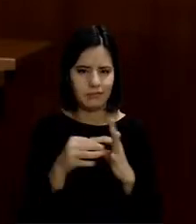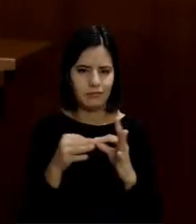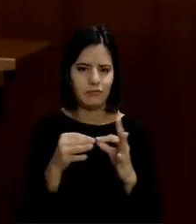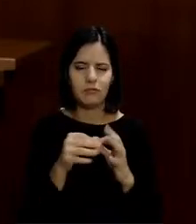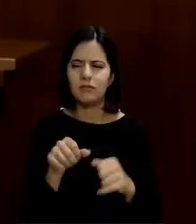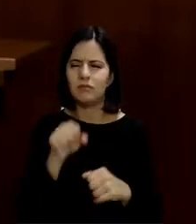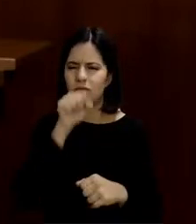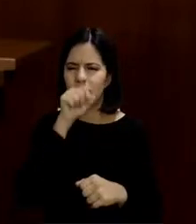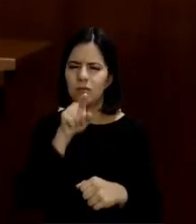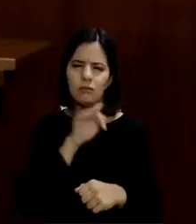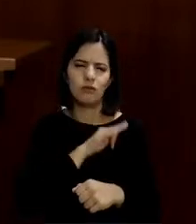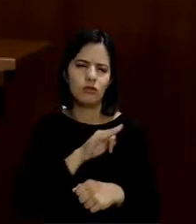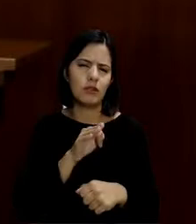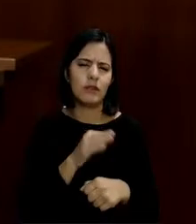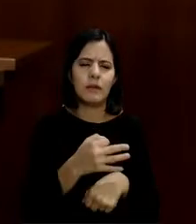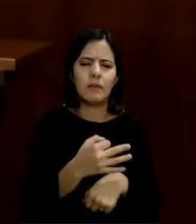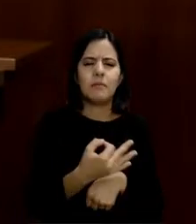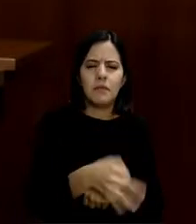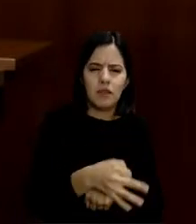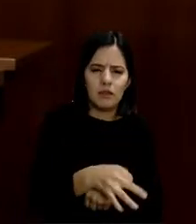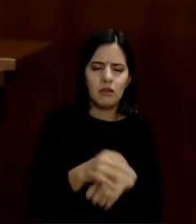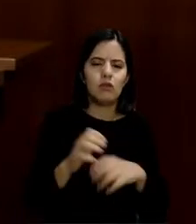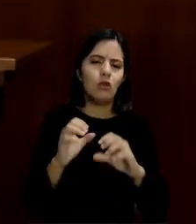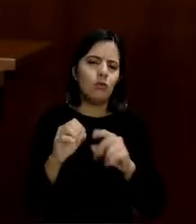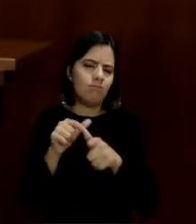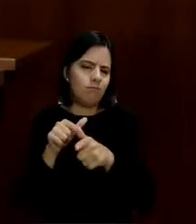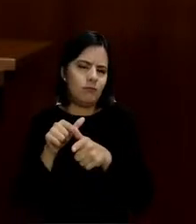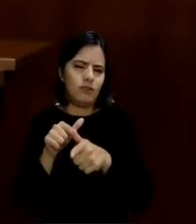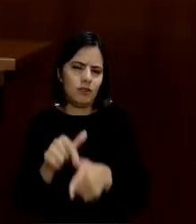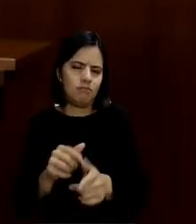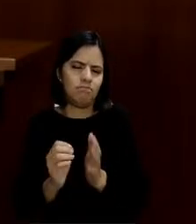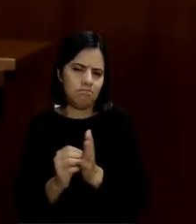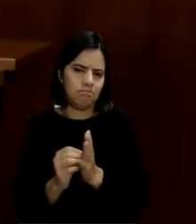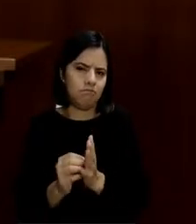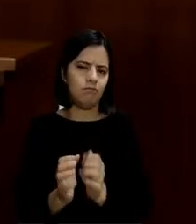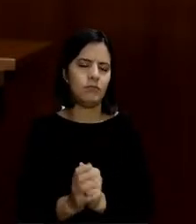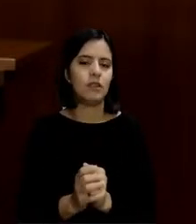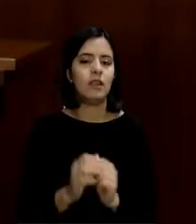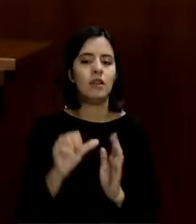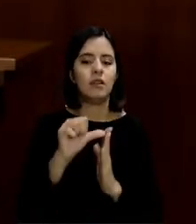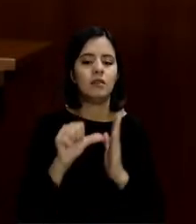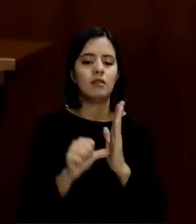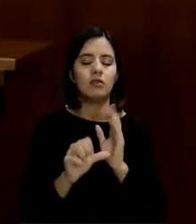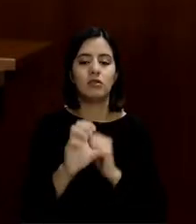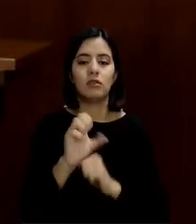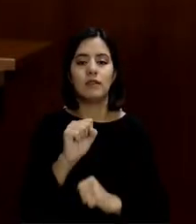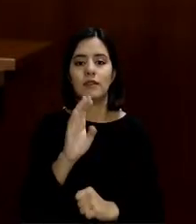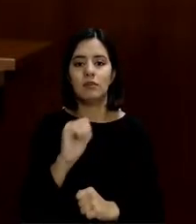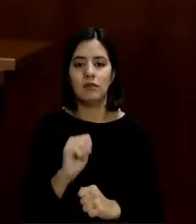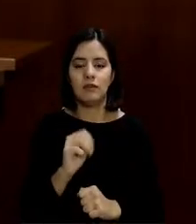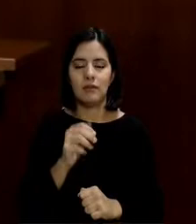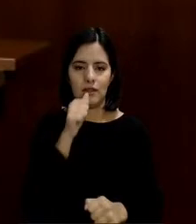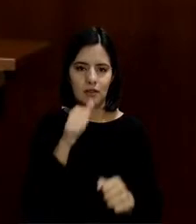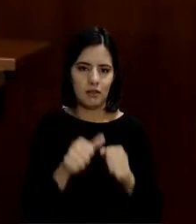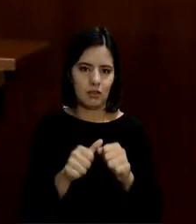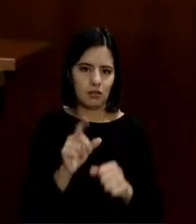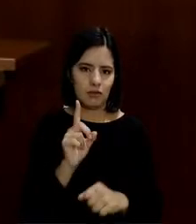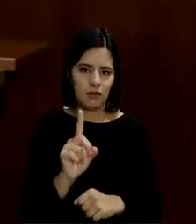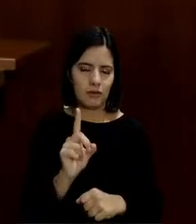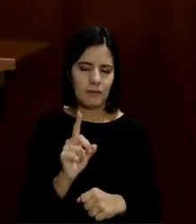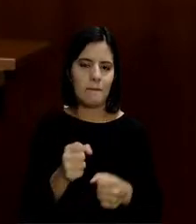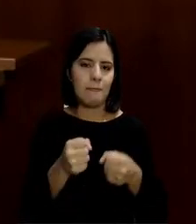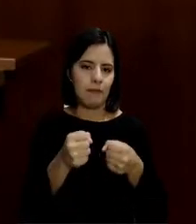ser permanentes o transitorias. Artículo 69, inciso D, de